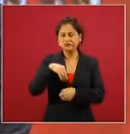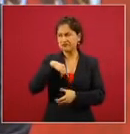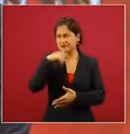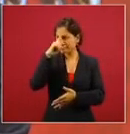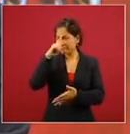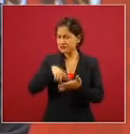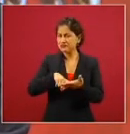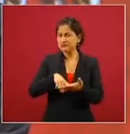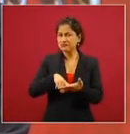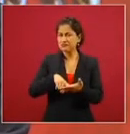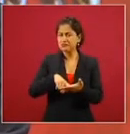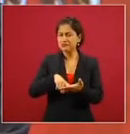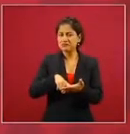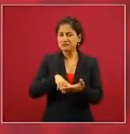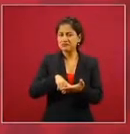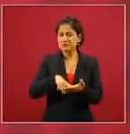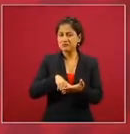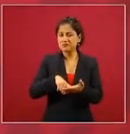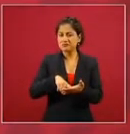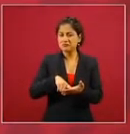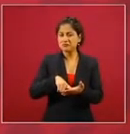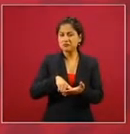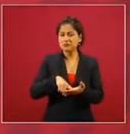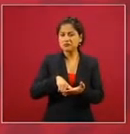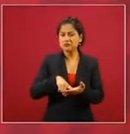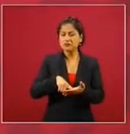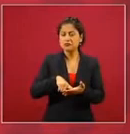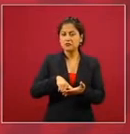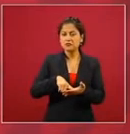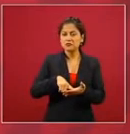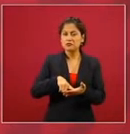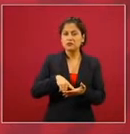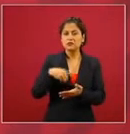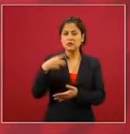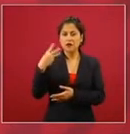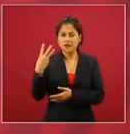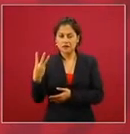3 y 2 votos a favor y 1 en contra.